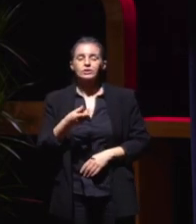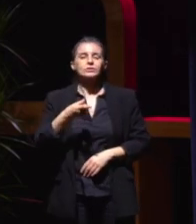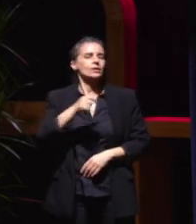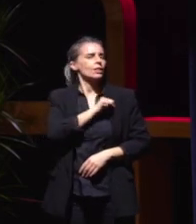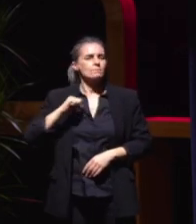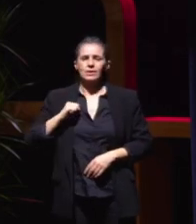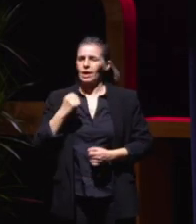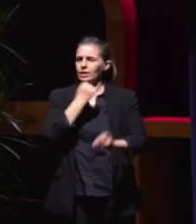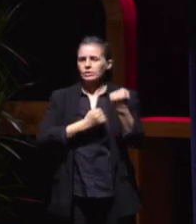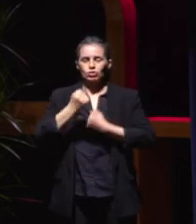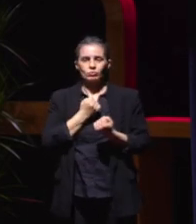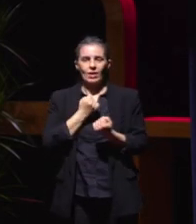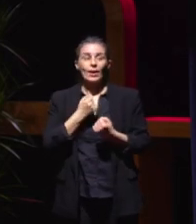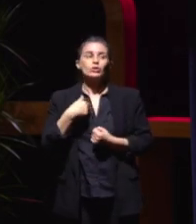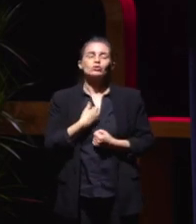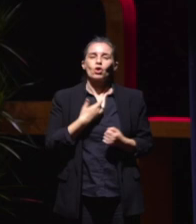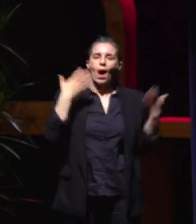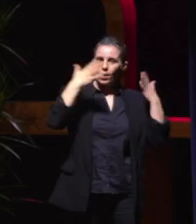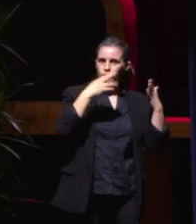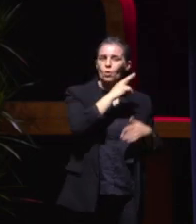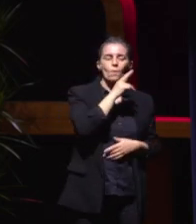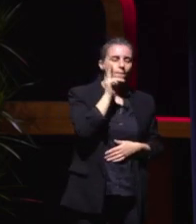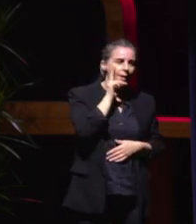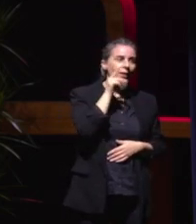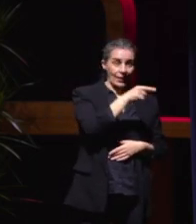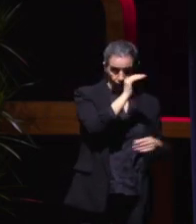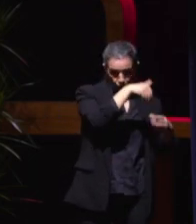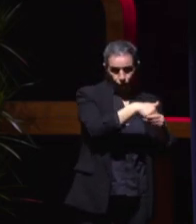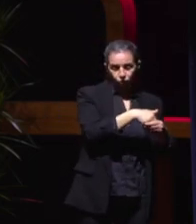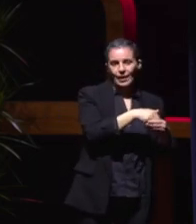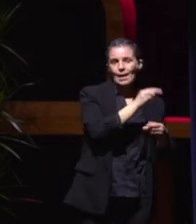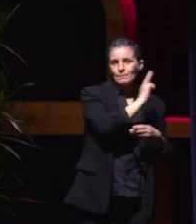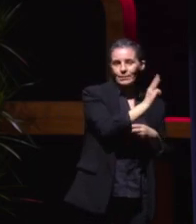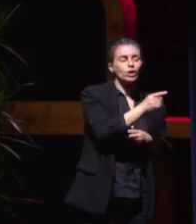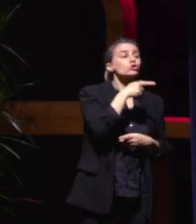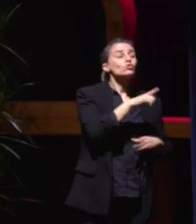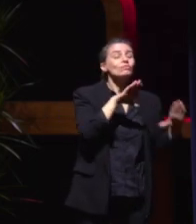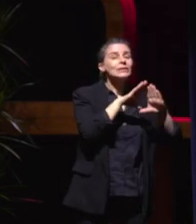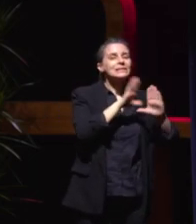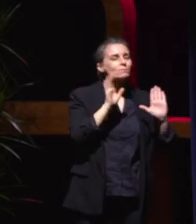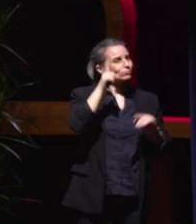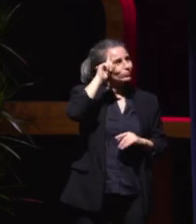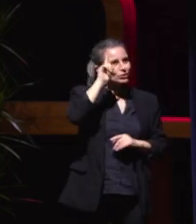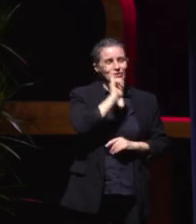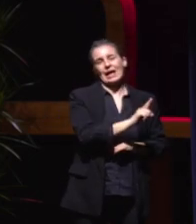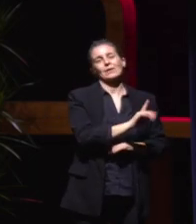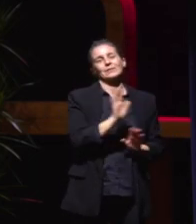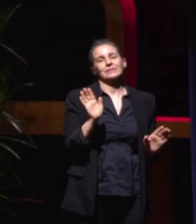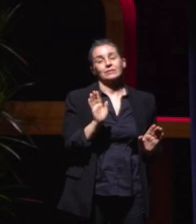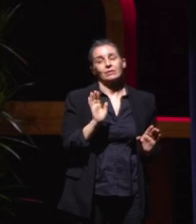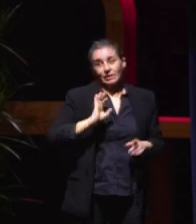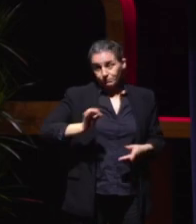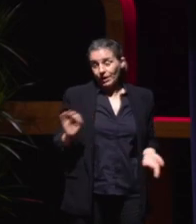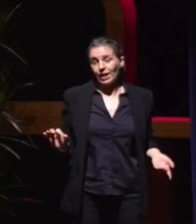y yo le digo a mi madre que vota al bebé le digo mamá tú eres feminista y no lo sabes y bueno Y es verdad Porque